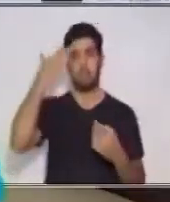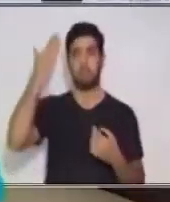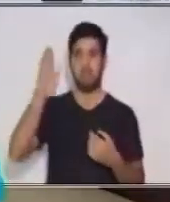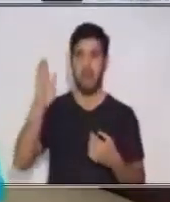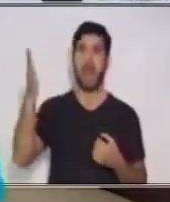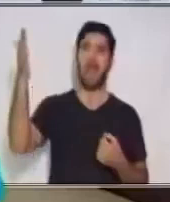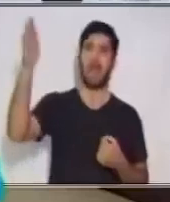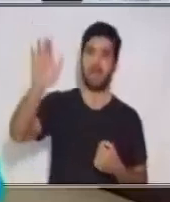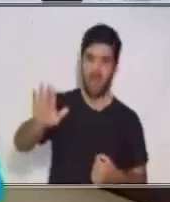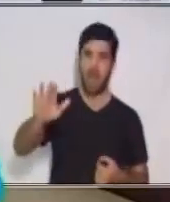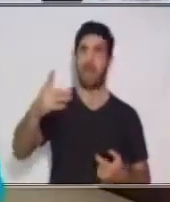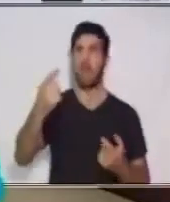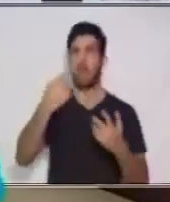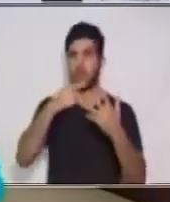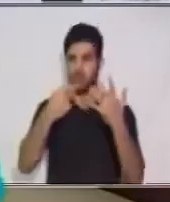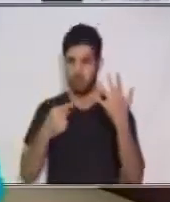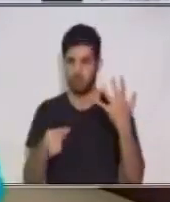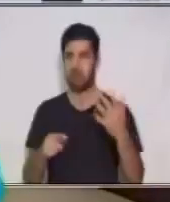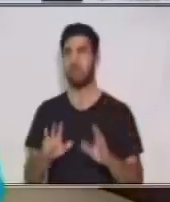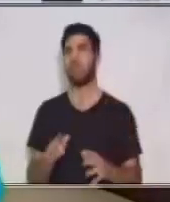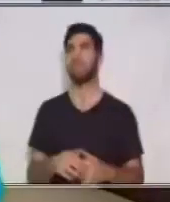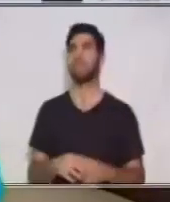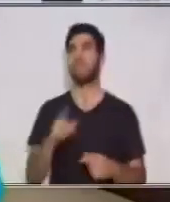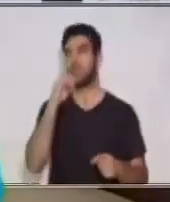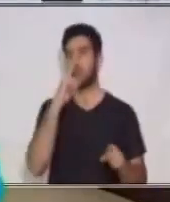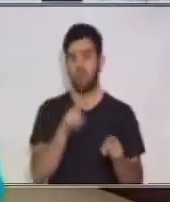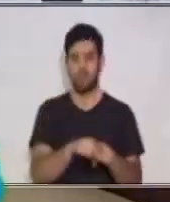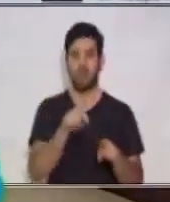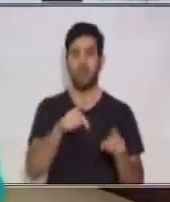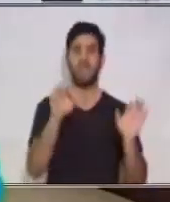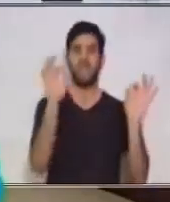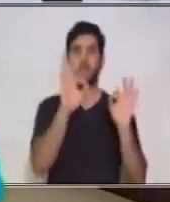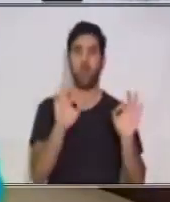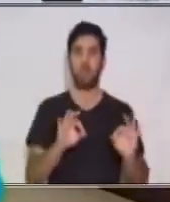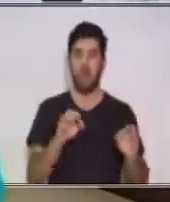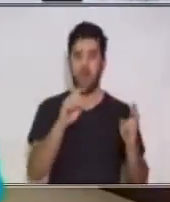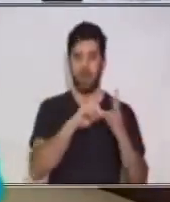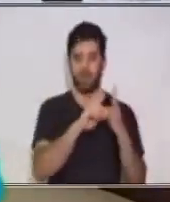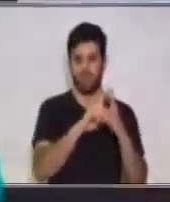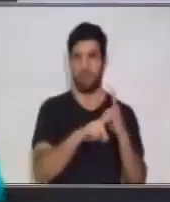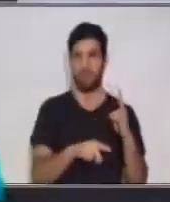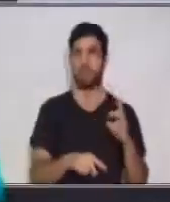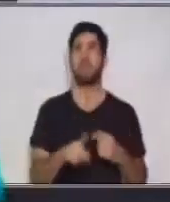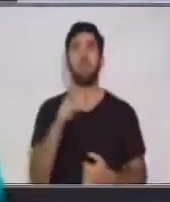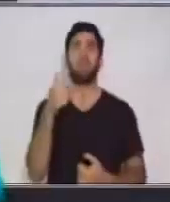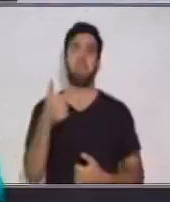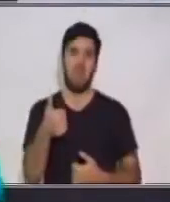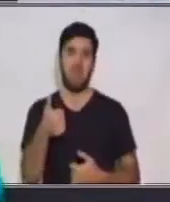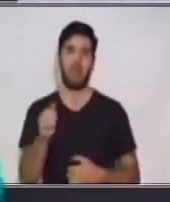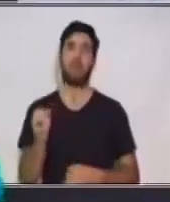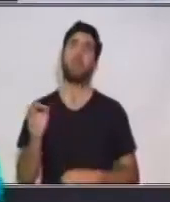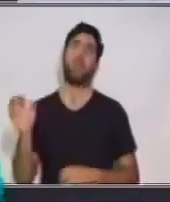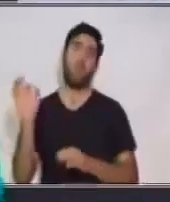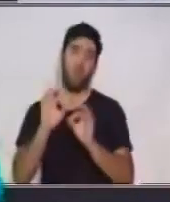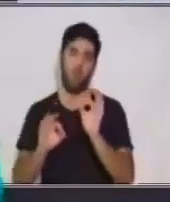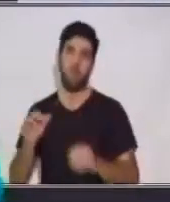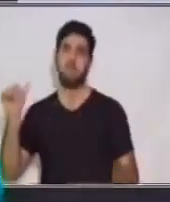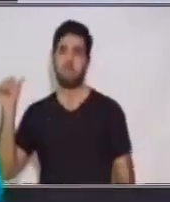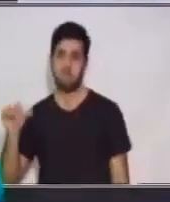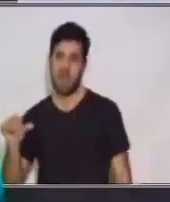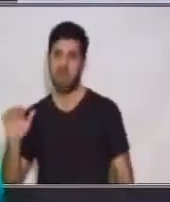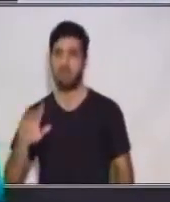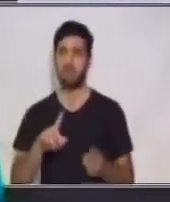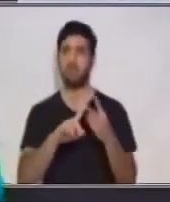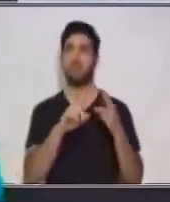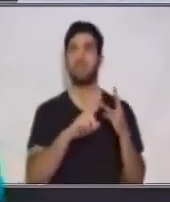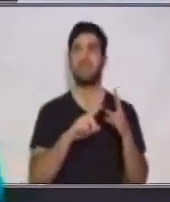demás. También tenemos los adverbios de modo, que puede ser un ejemplo de bien o mal.